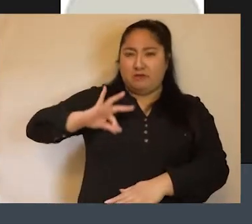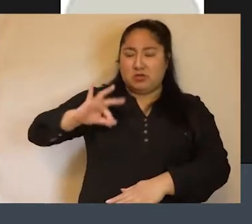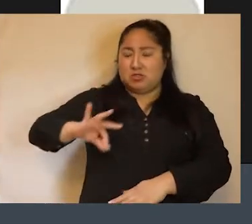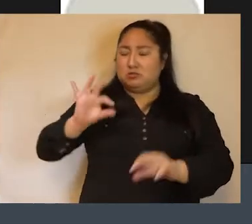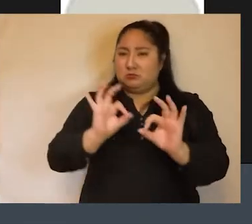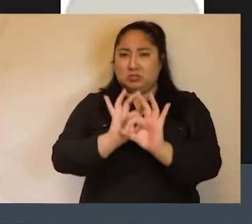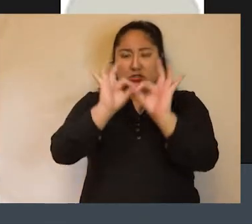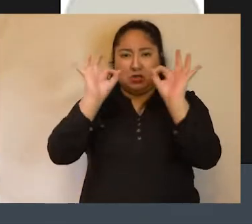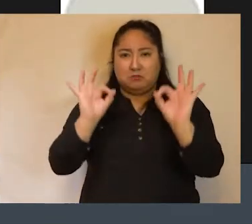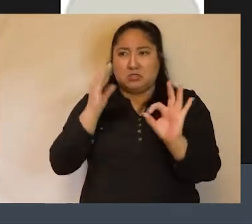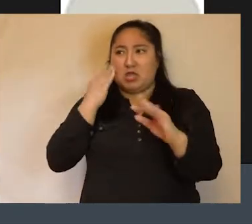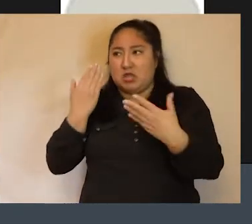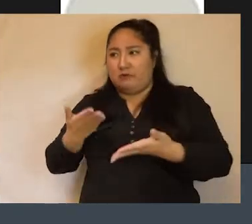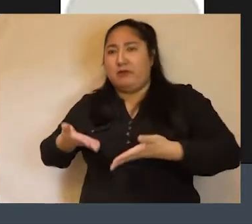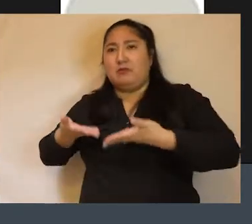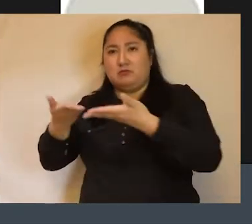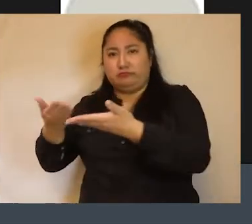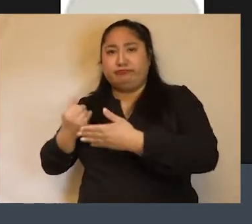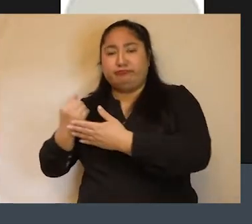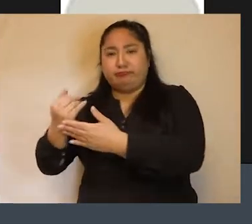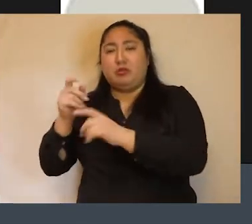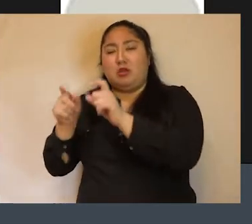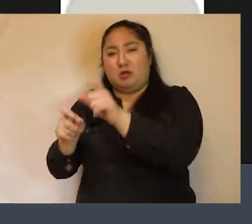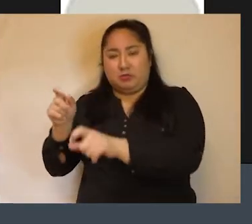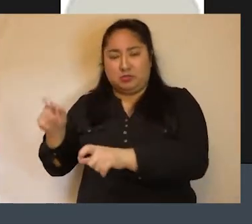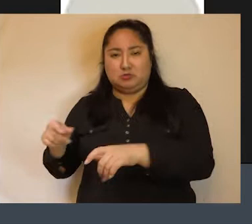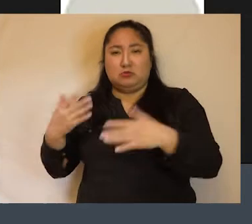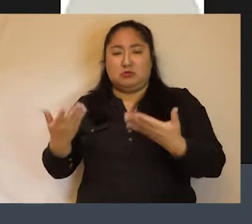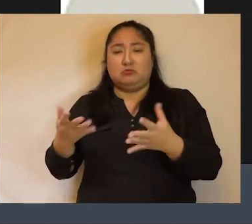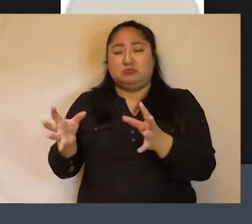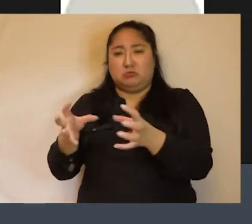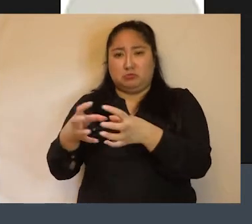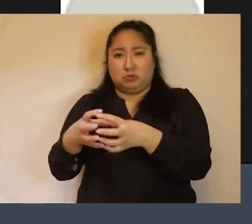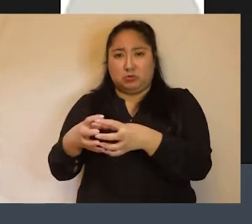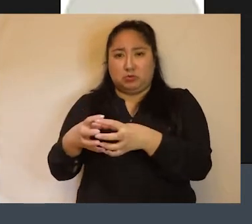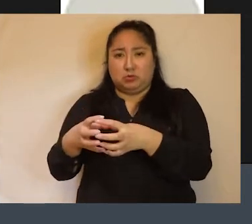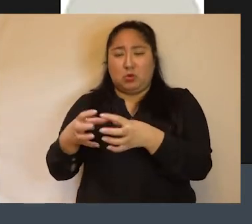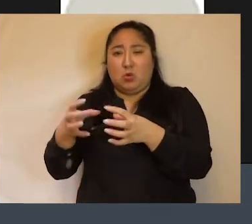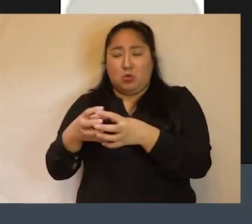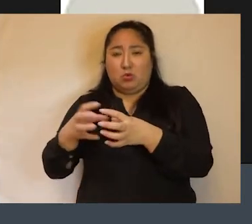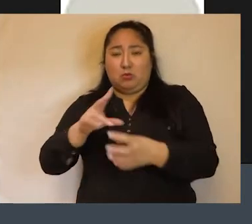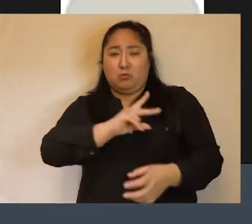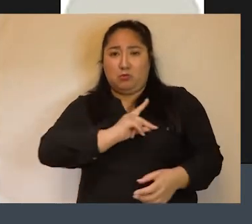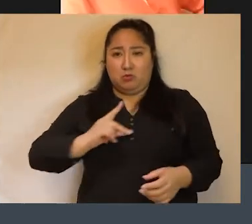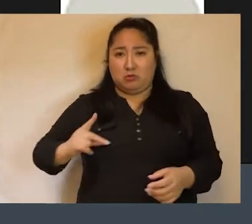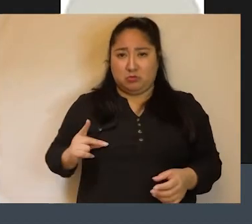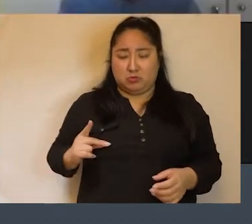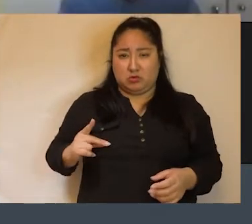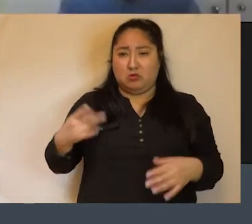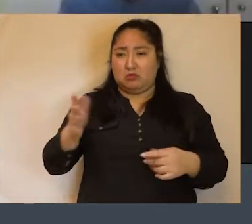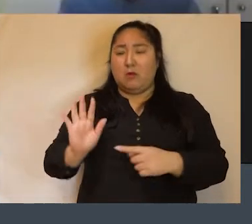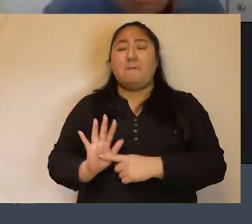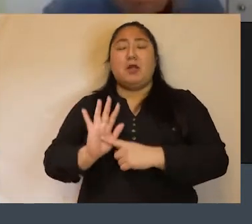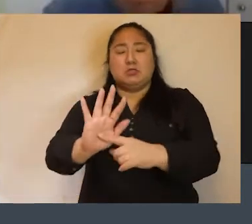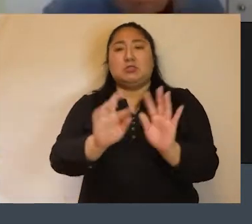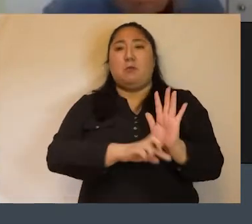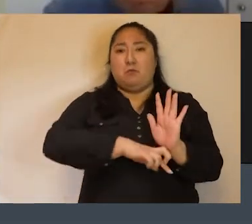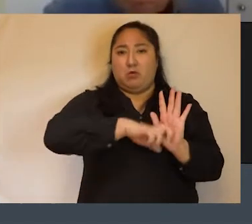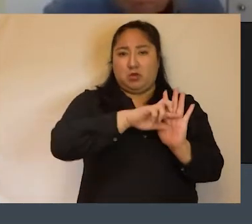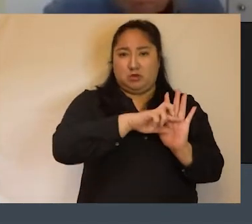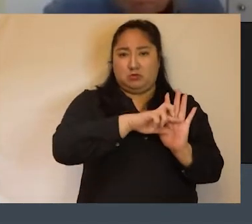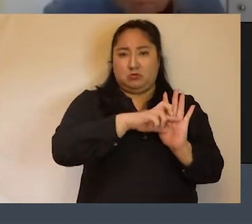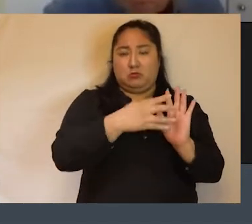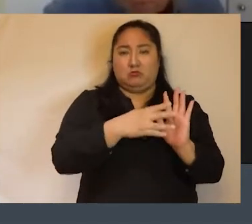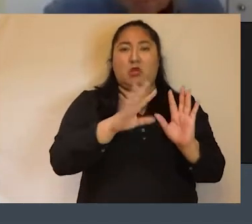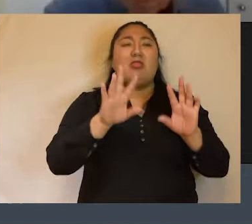la previsión y especialmente de las pensiones estructuralmente. Un grupo de diputados de oposición